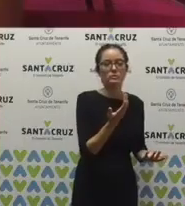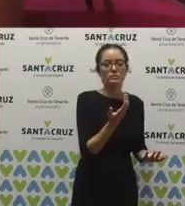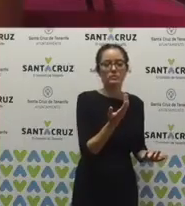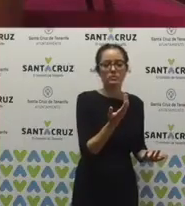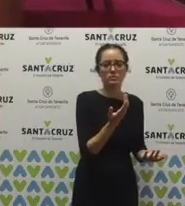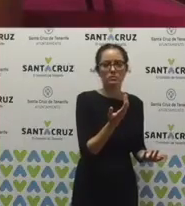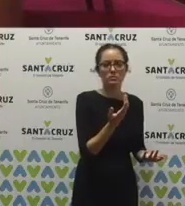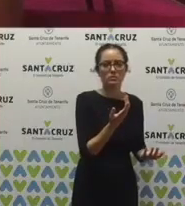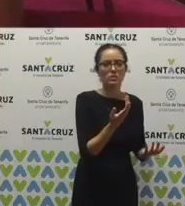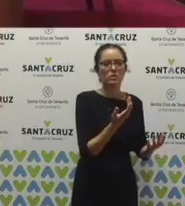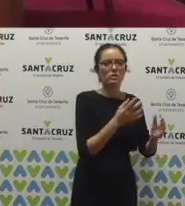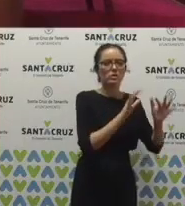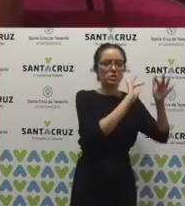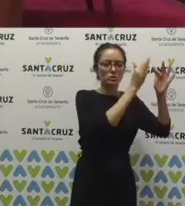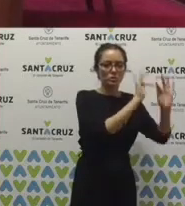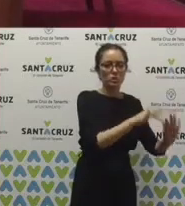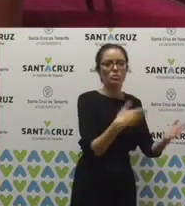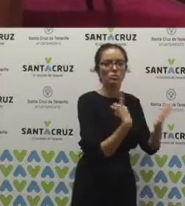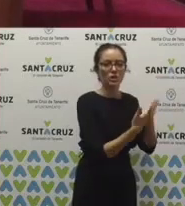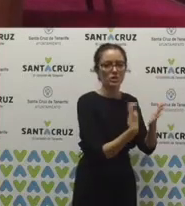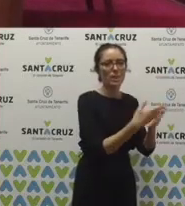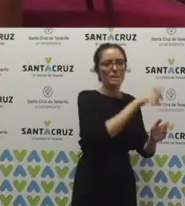empleados municipales de xixón